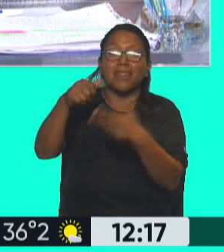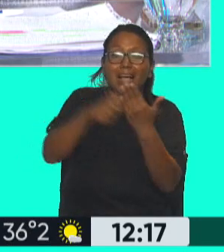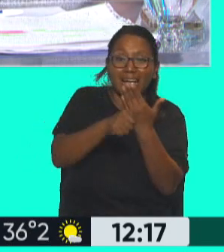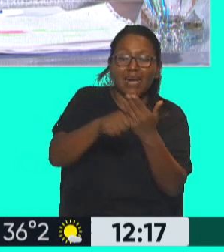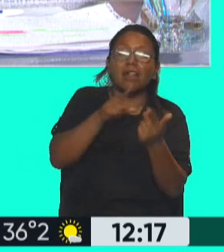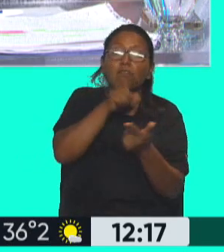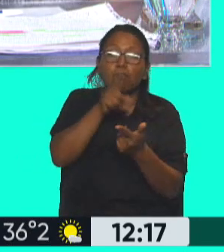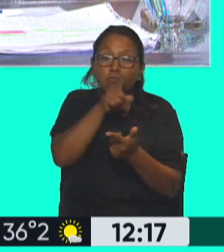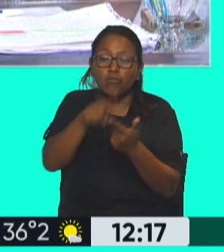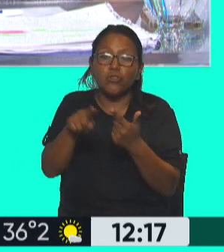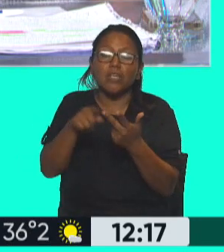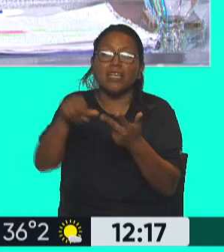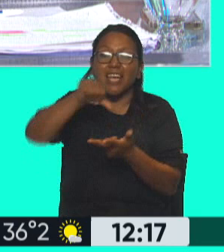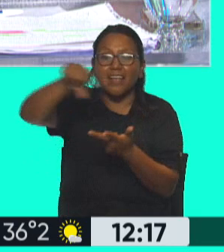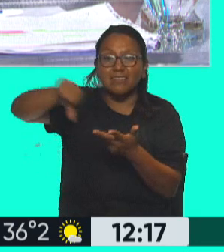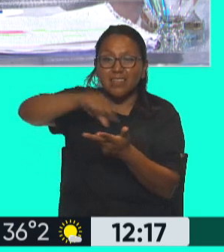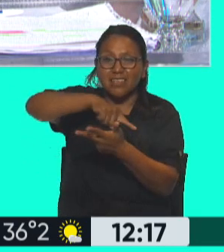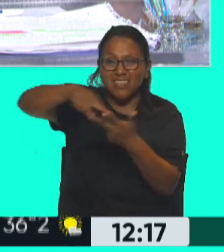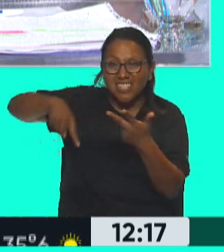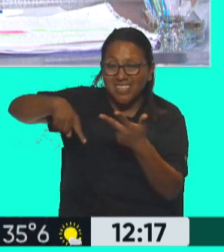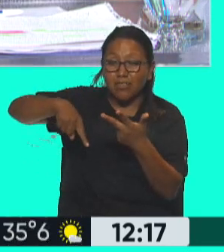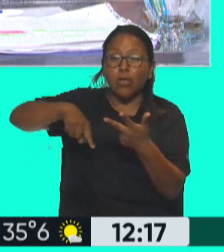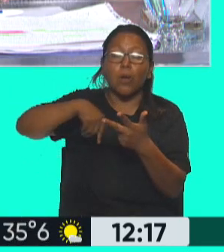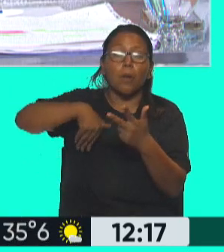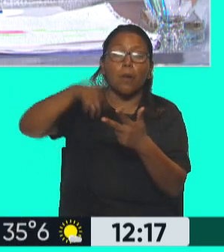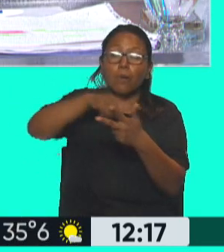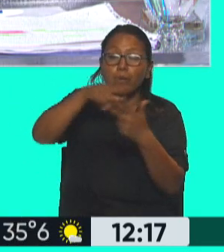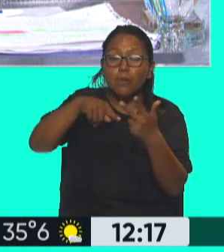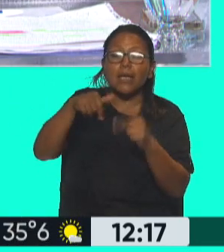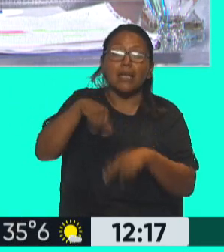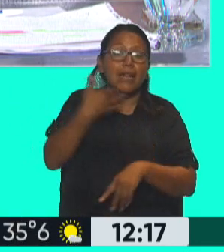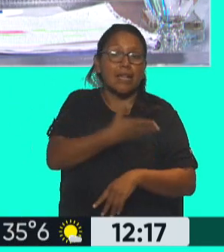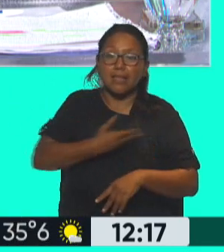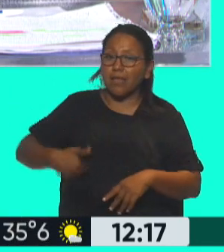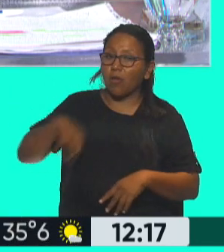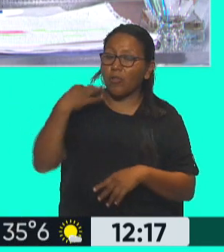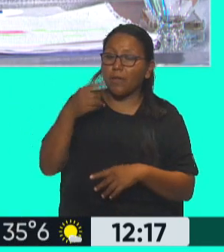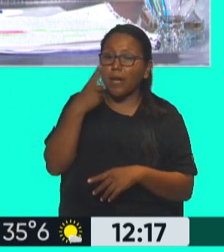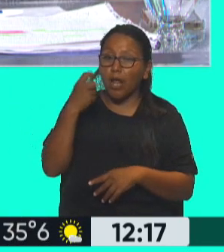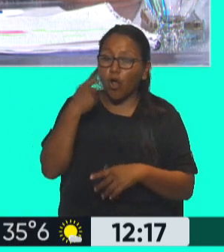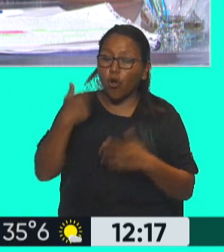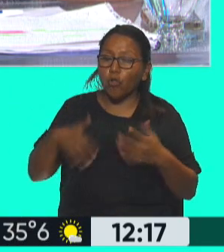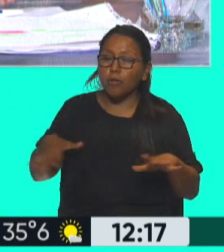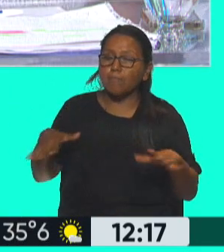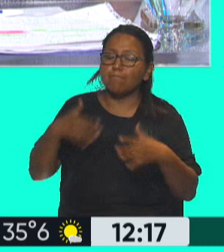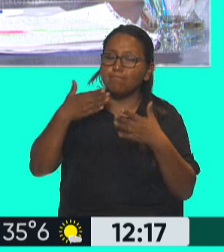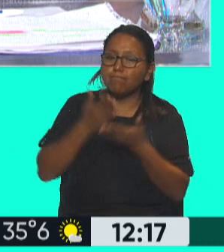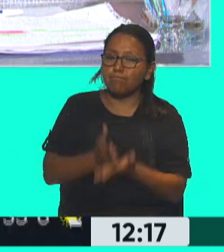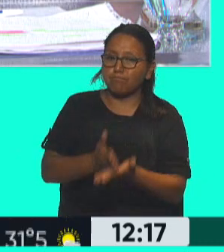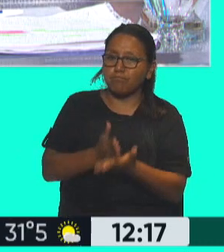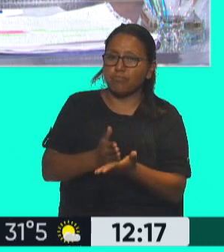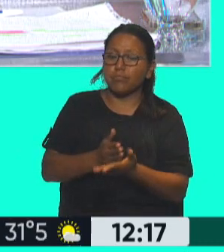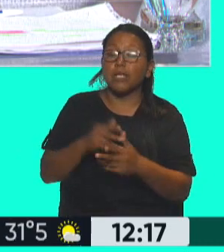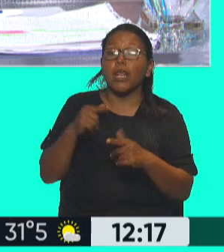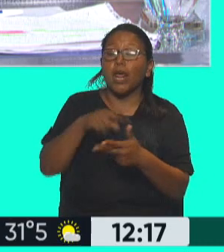la fruta y los aceites. 3 rubros sobre lo cual el Estado debería controlar estrictamente. 3 rubros que